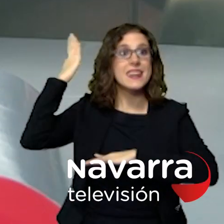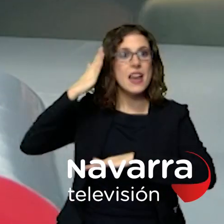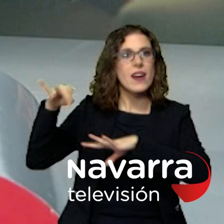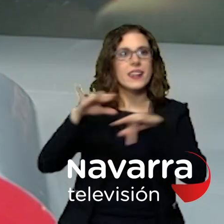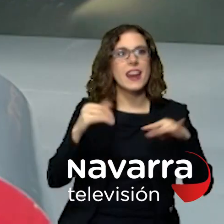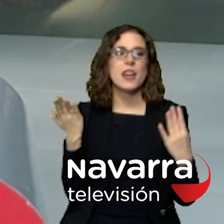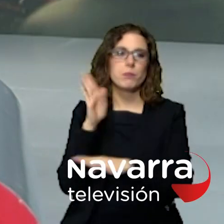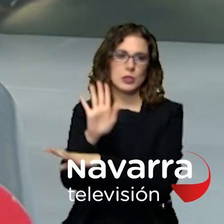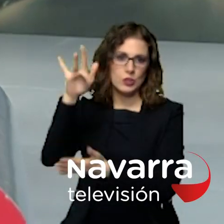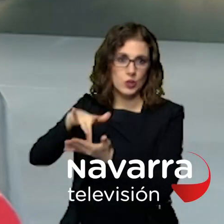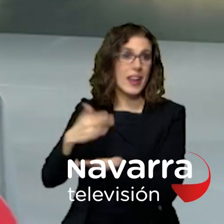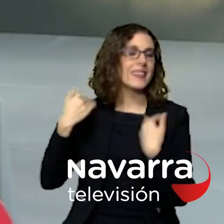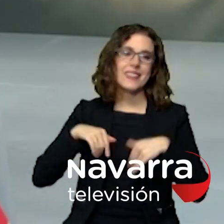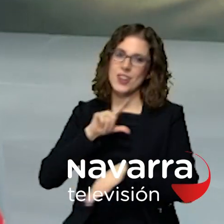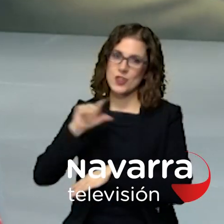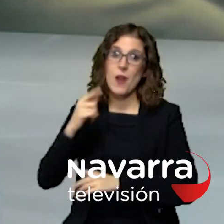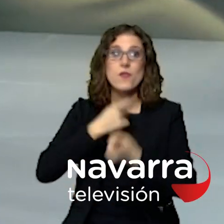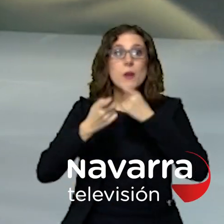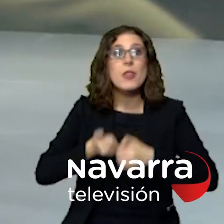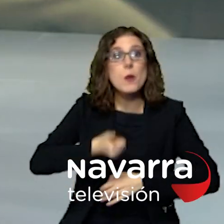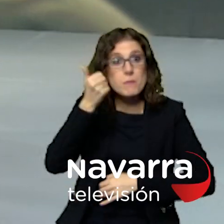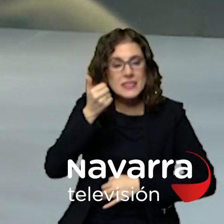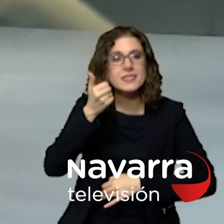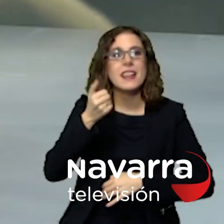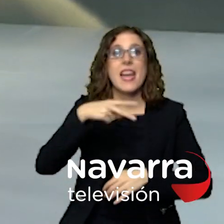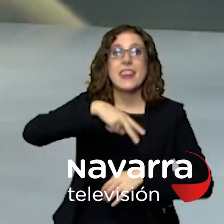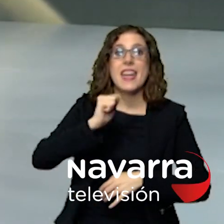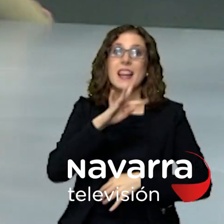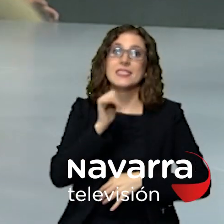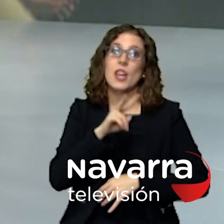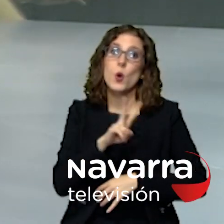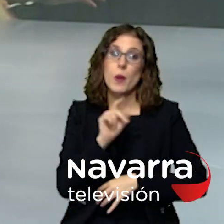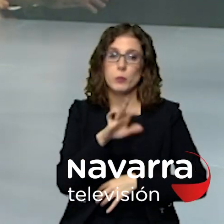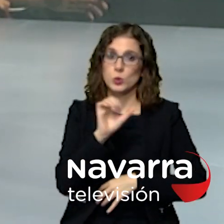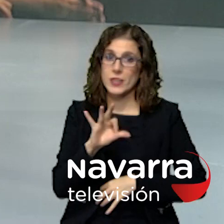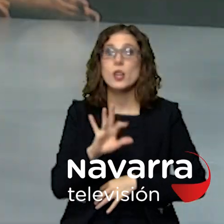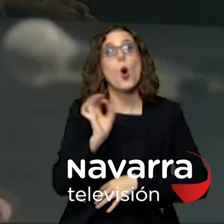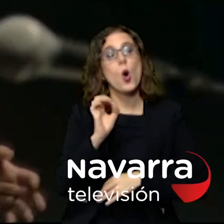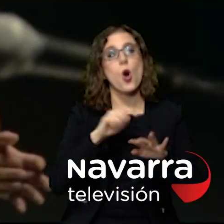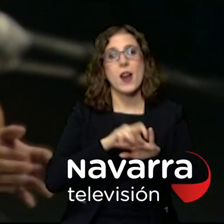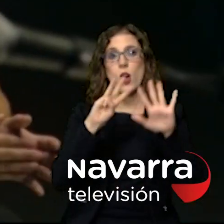en ATV.es y a las 8 y media con Sara Rodríguez Aliaga. Que pasen un buen fin de semana. Adiós.